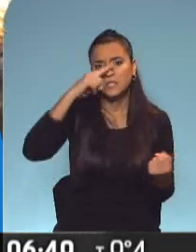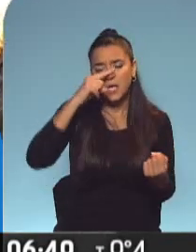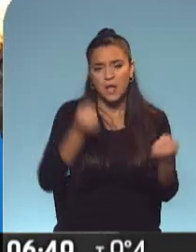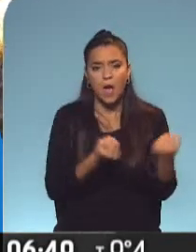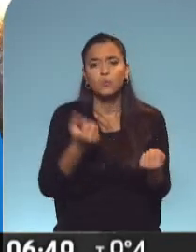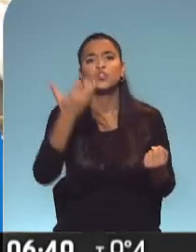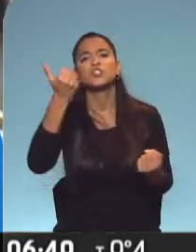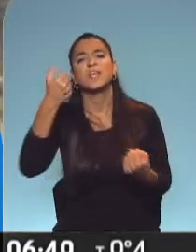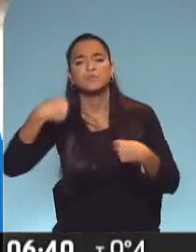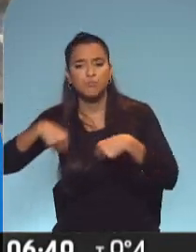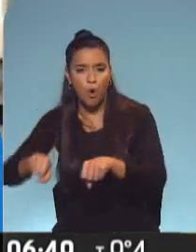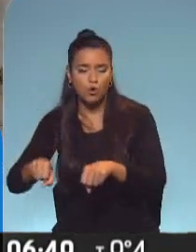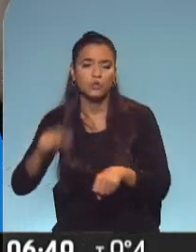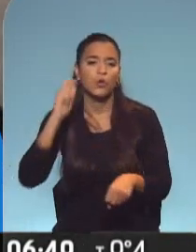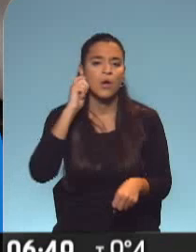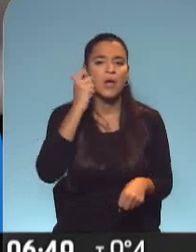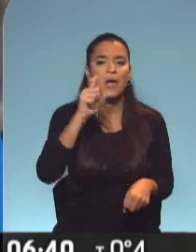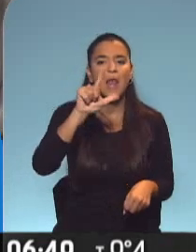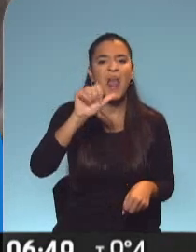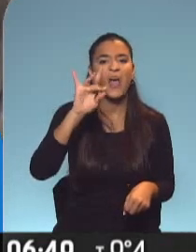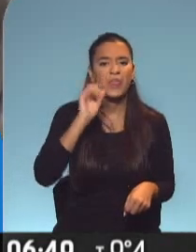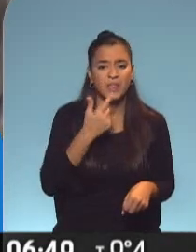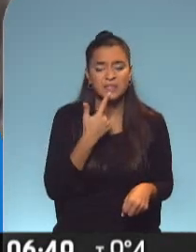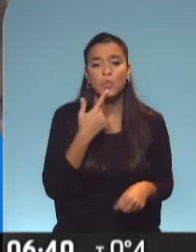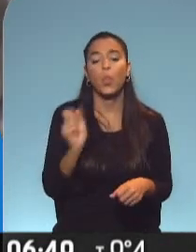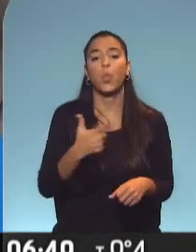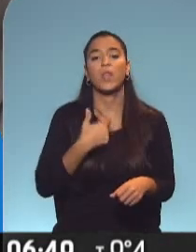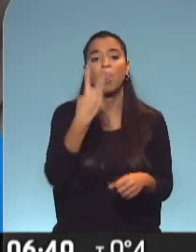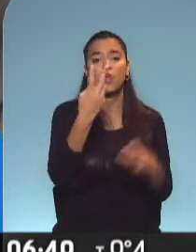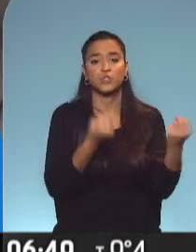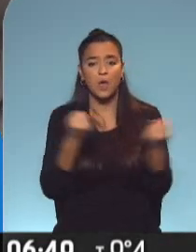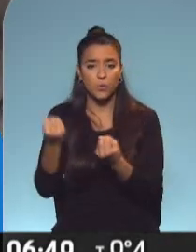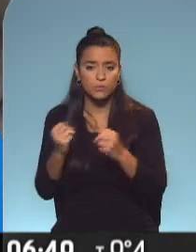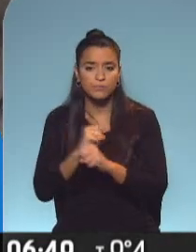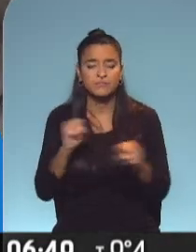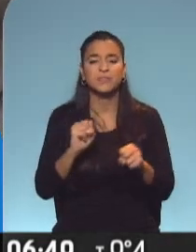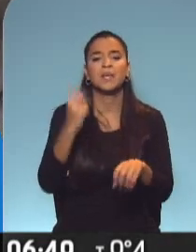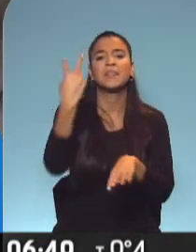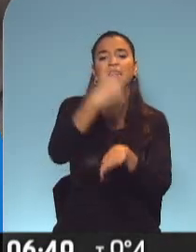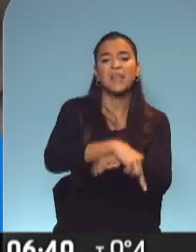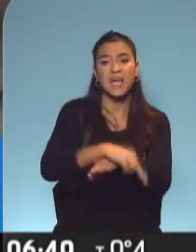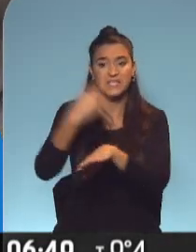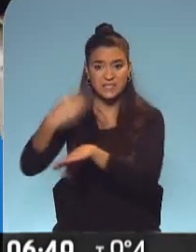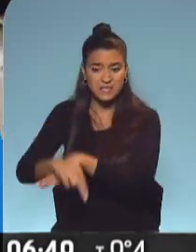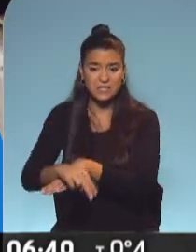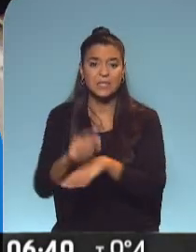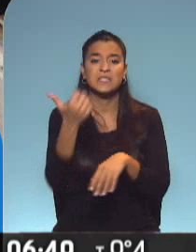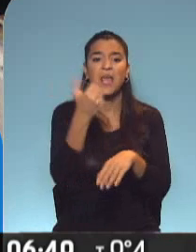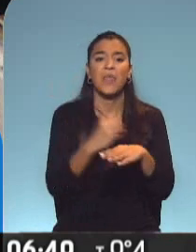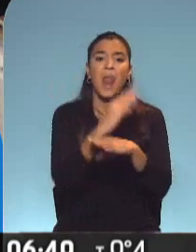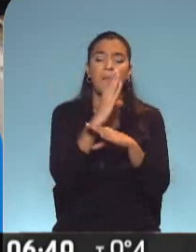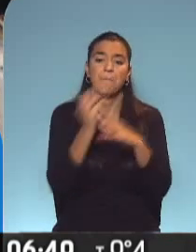6 motos. Gladys, la dueña de 2 vehículos afectados, contó que el ataque a sus 2 taxis se produjo minutos antes de las 6 de la